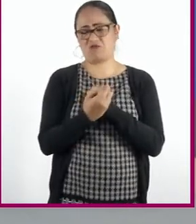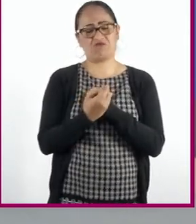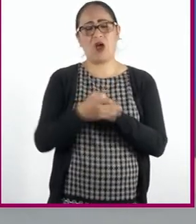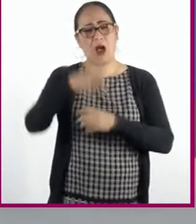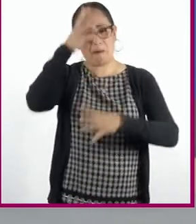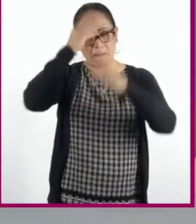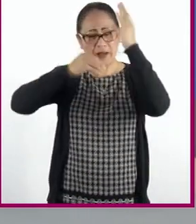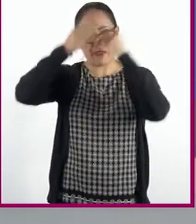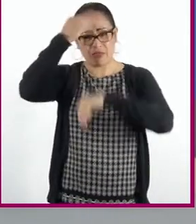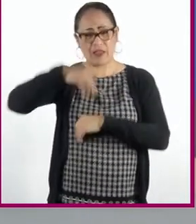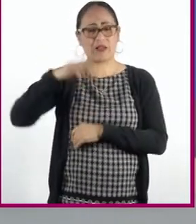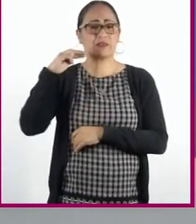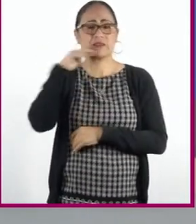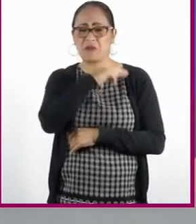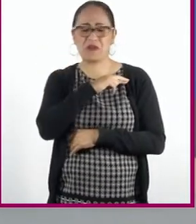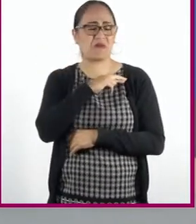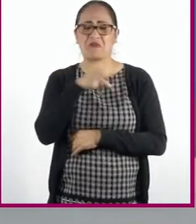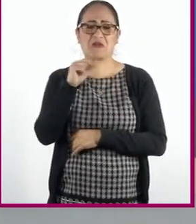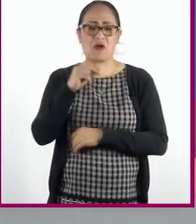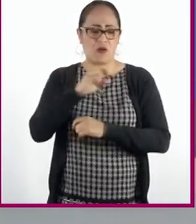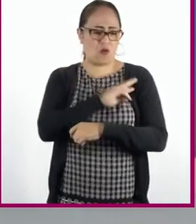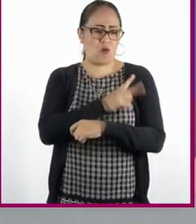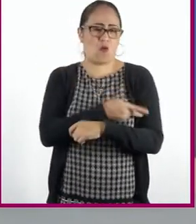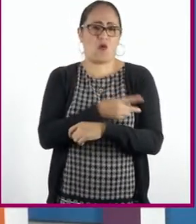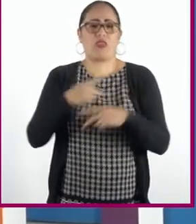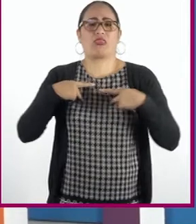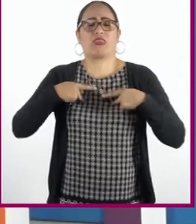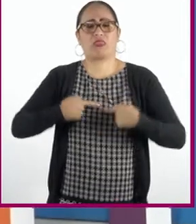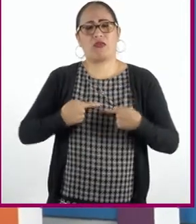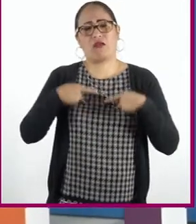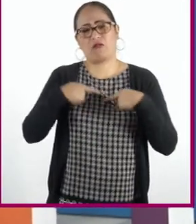masa muscular, hasta anemia e incluso la muerte.